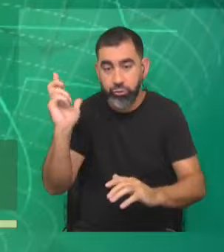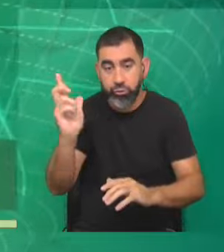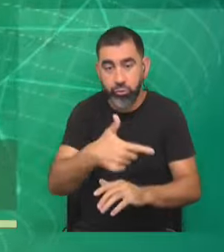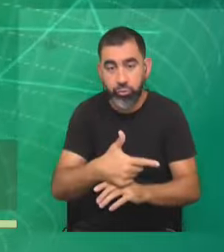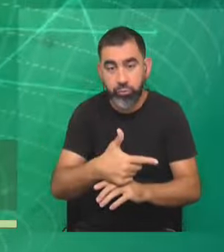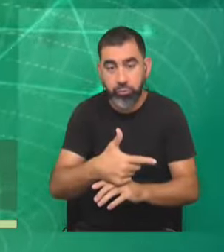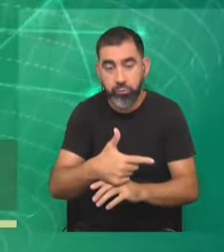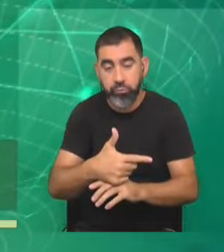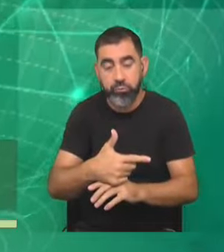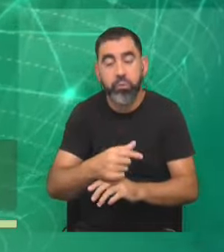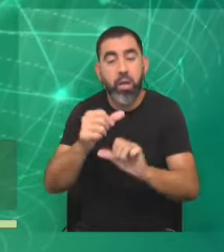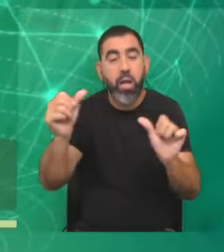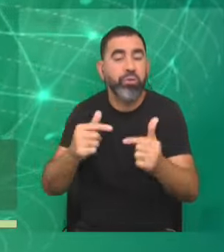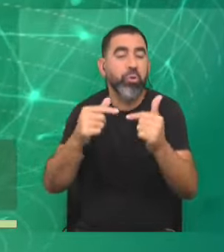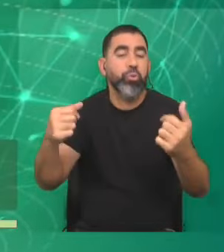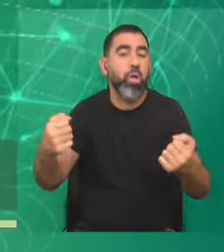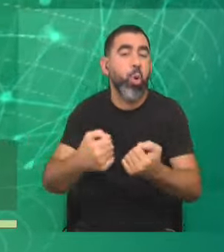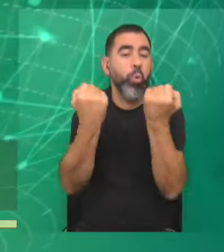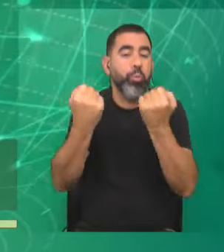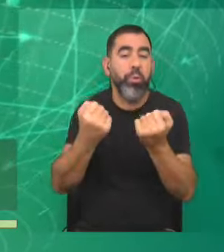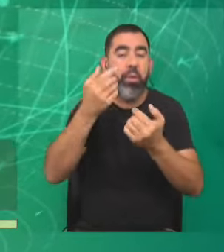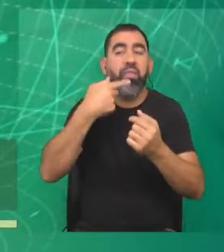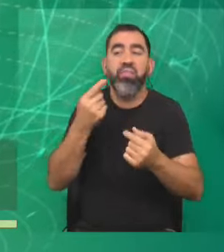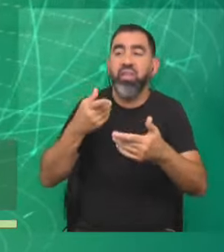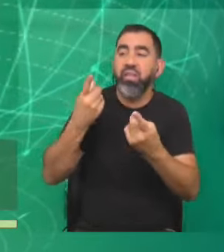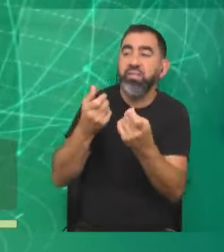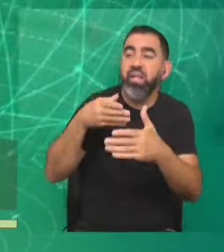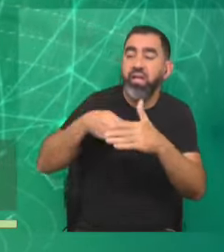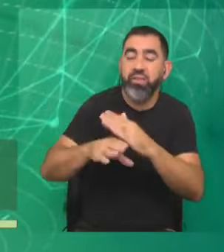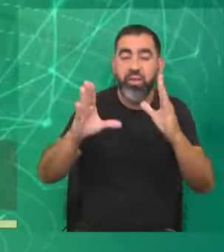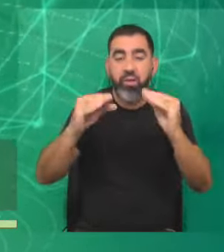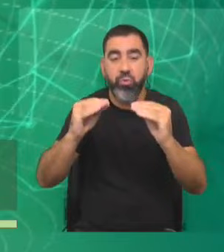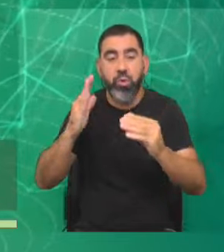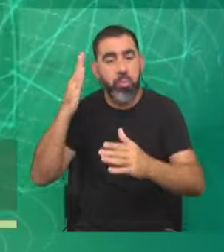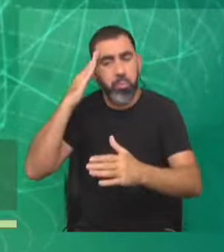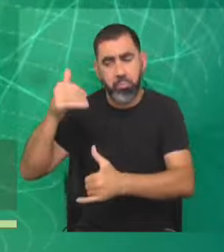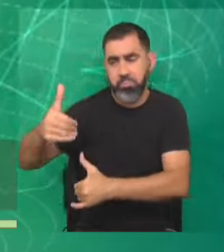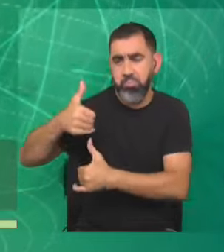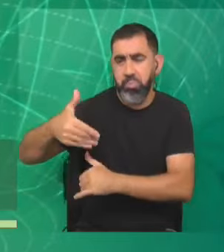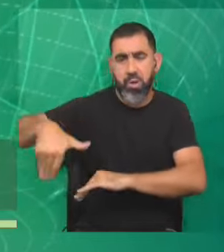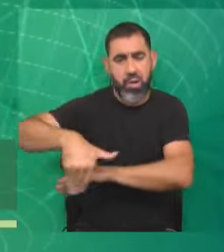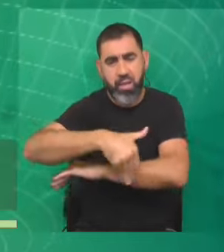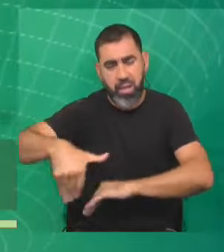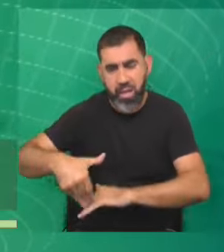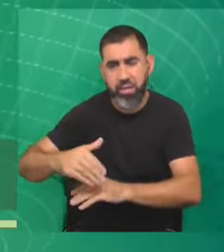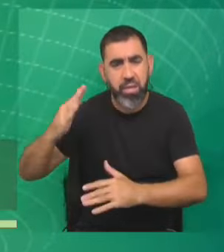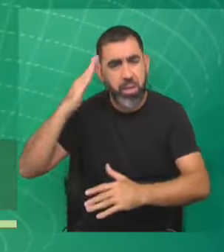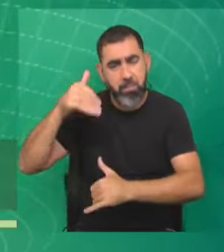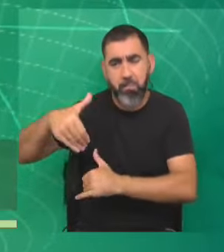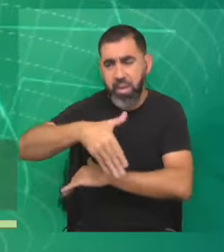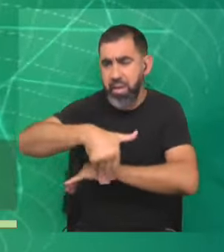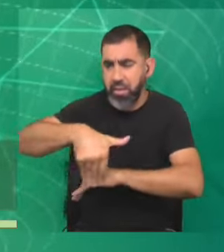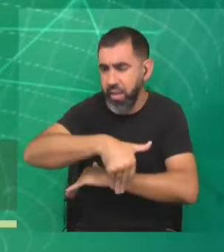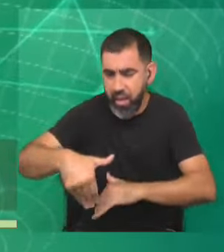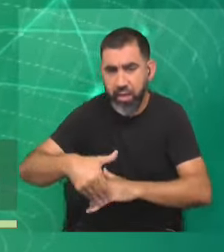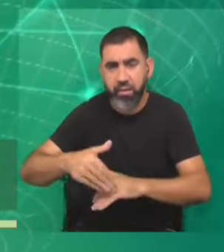manotazos de ahogado de que hay que hacer allanamientos nocturnos que hay que poner la republicana acada o allá que hay que sacar los militares en la calle